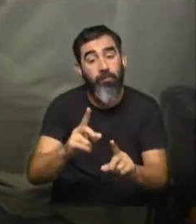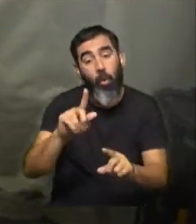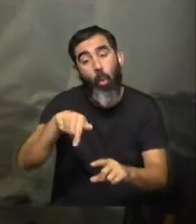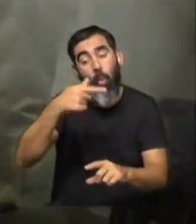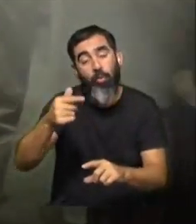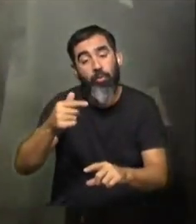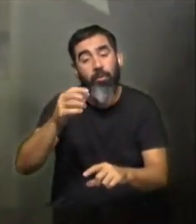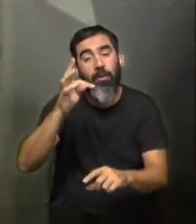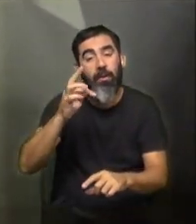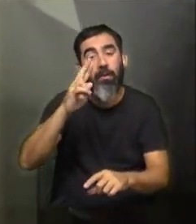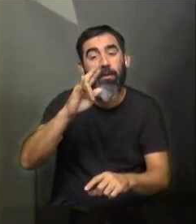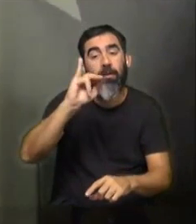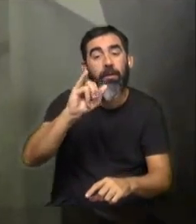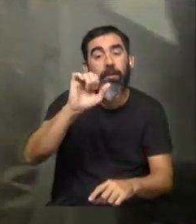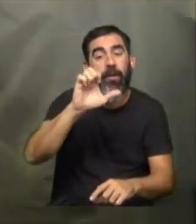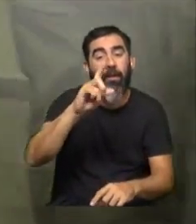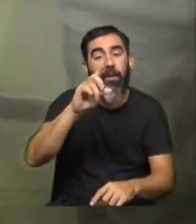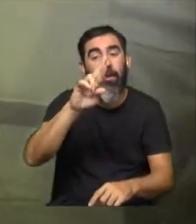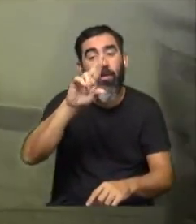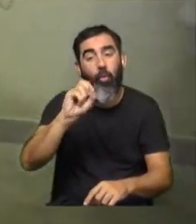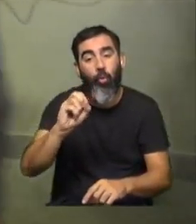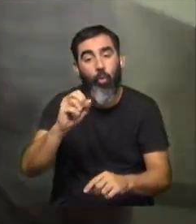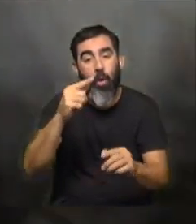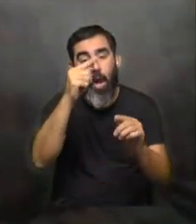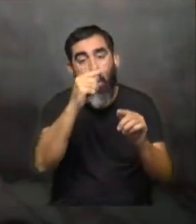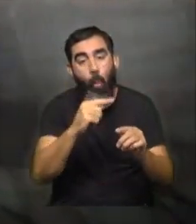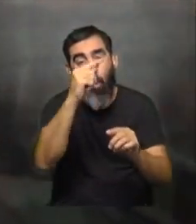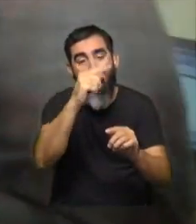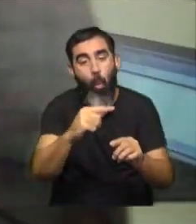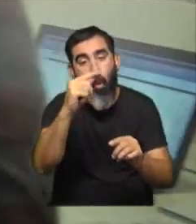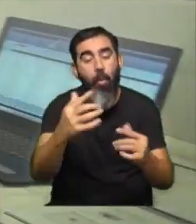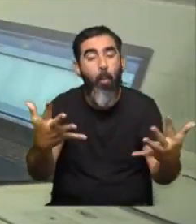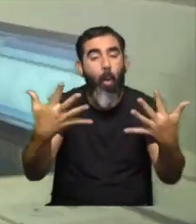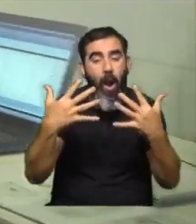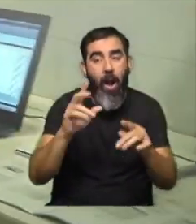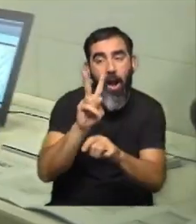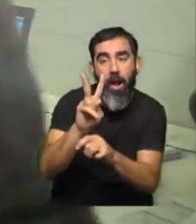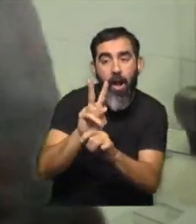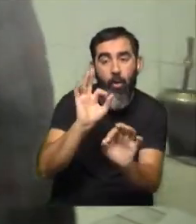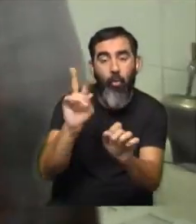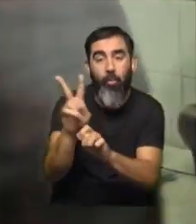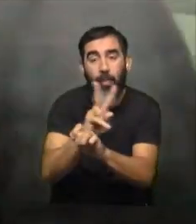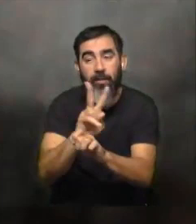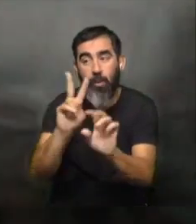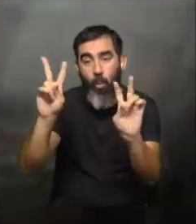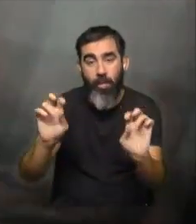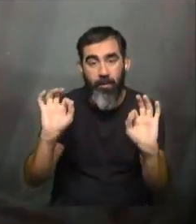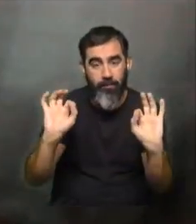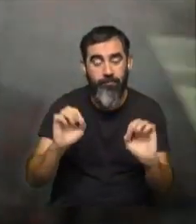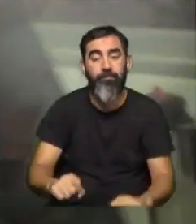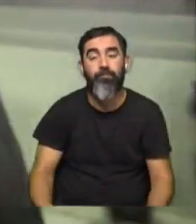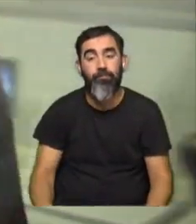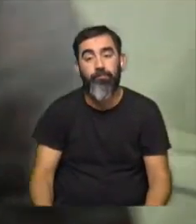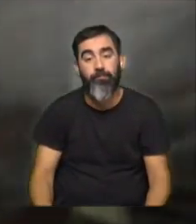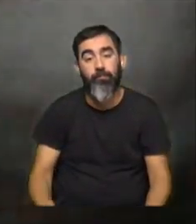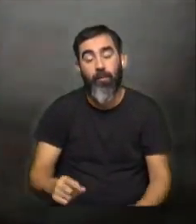el triedro con los orificios para medir la temperatura para el ensayo de seguridad de la estufa. Seguidamente